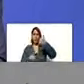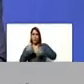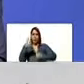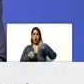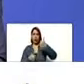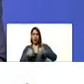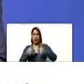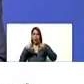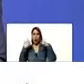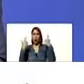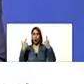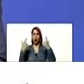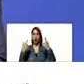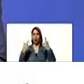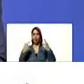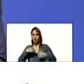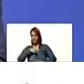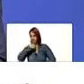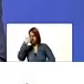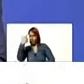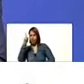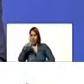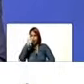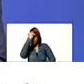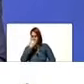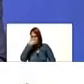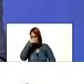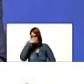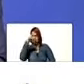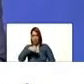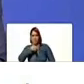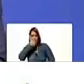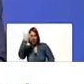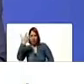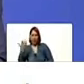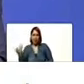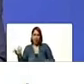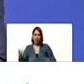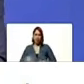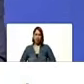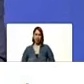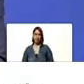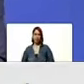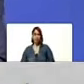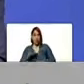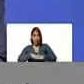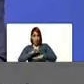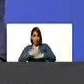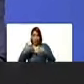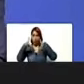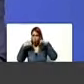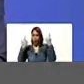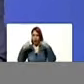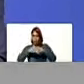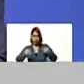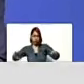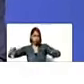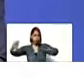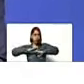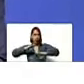cobarde, además de criminal y delincuente, es cobarde. Porque La Guaira es